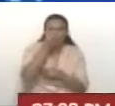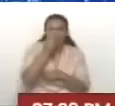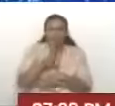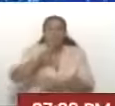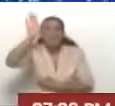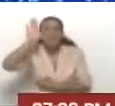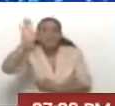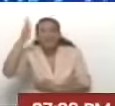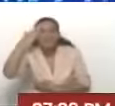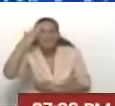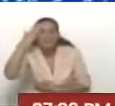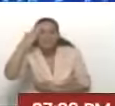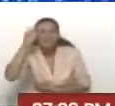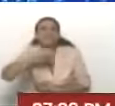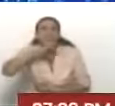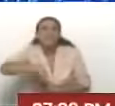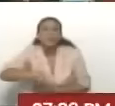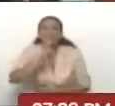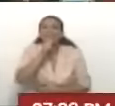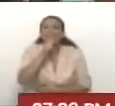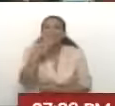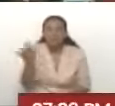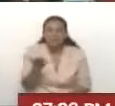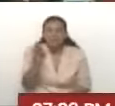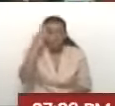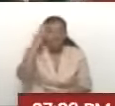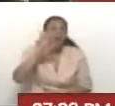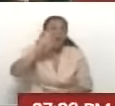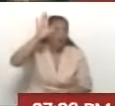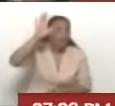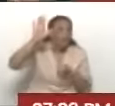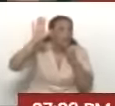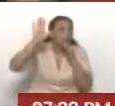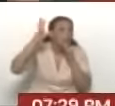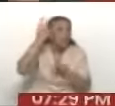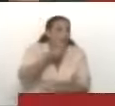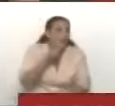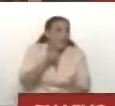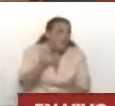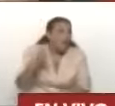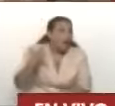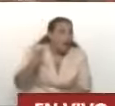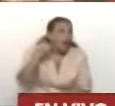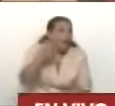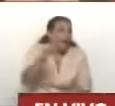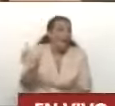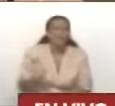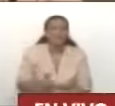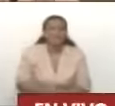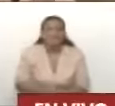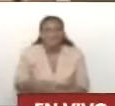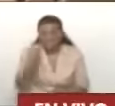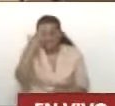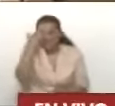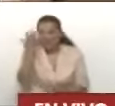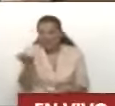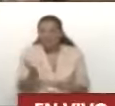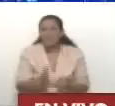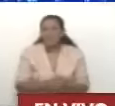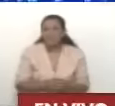la mano los que sabían esta historia. Ah, todavía somos bastantes. Ah, bueno, Luis Guillermo.